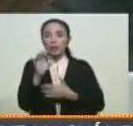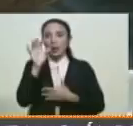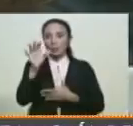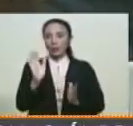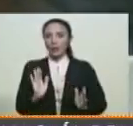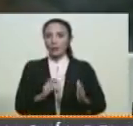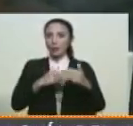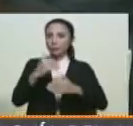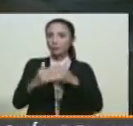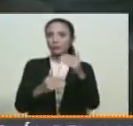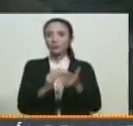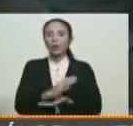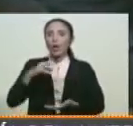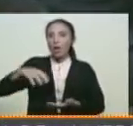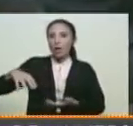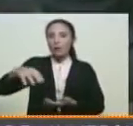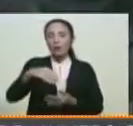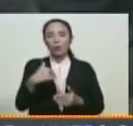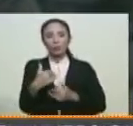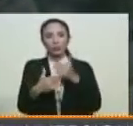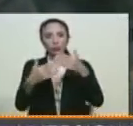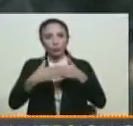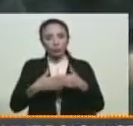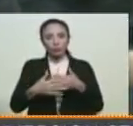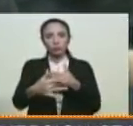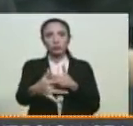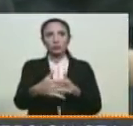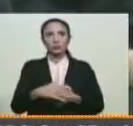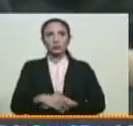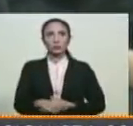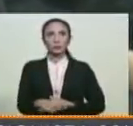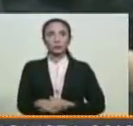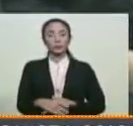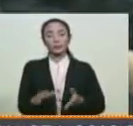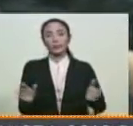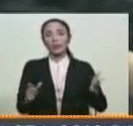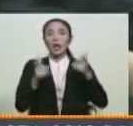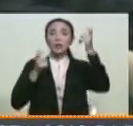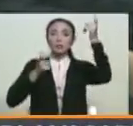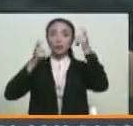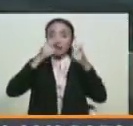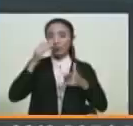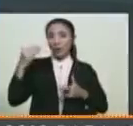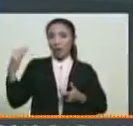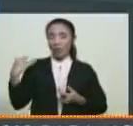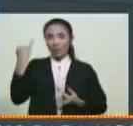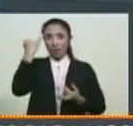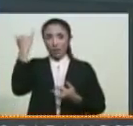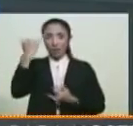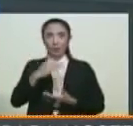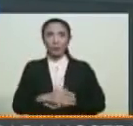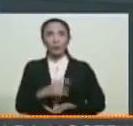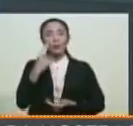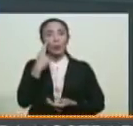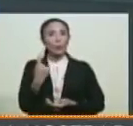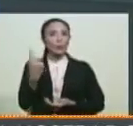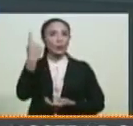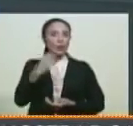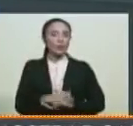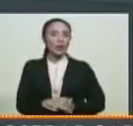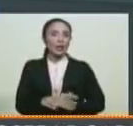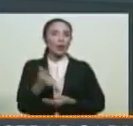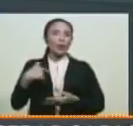concretas por Estado, a nivel nacional. Esto es un sueño que tenía Chávez. Yo se lo escuché por primera vez desde la